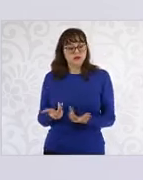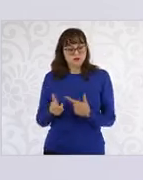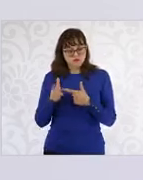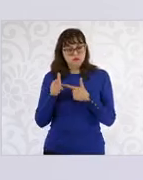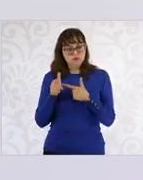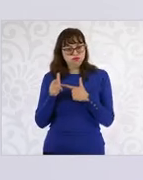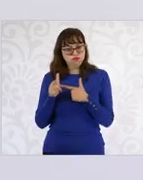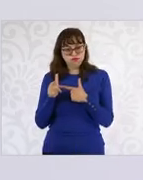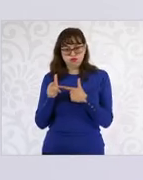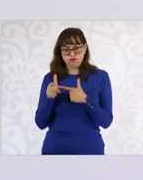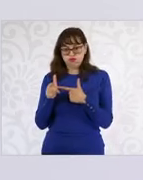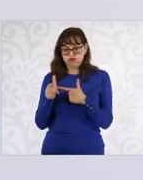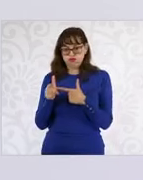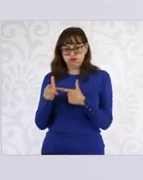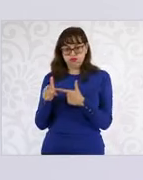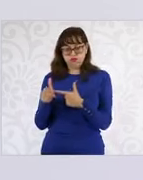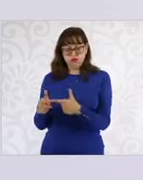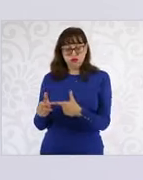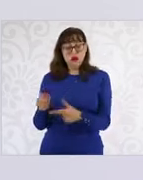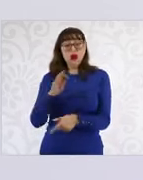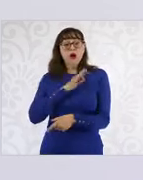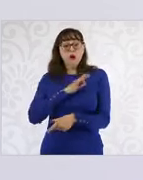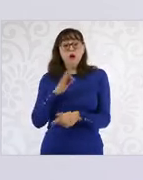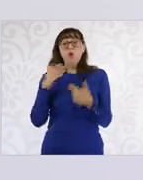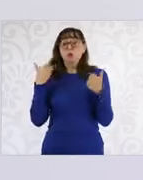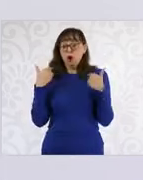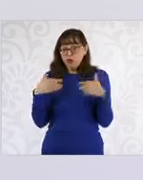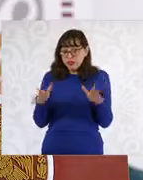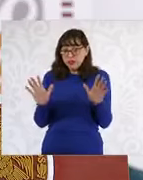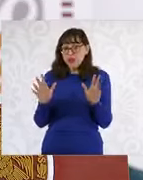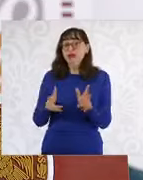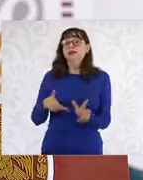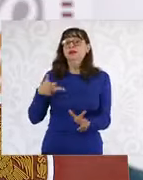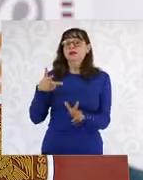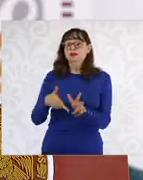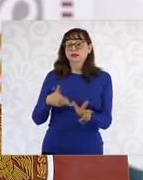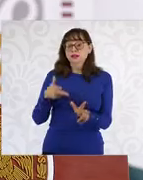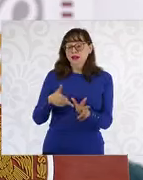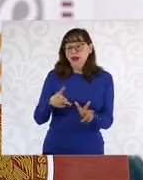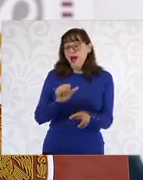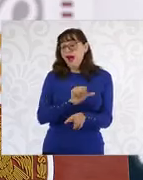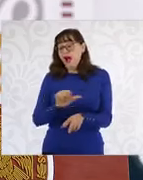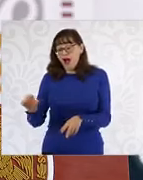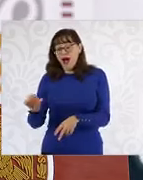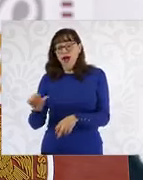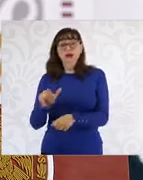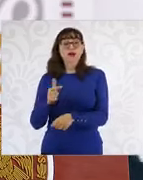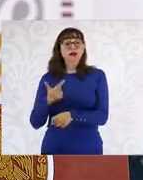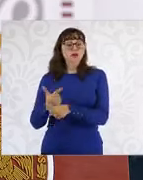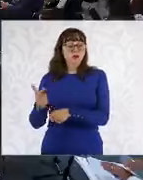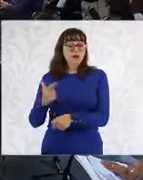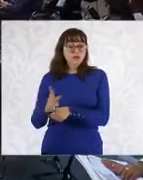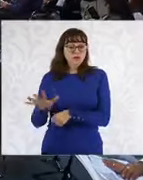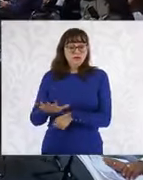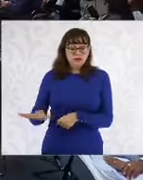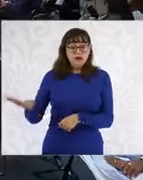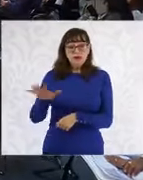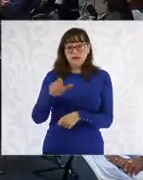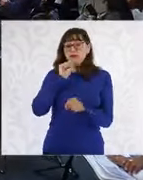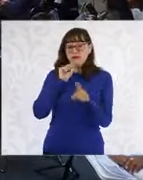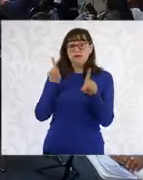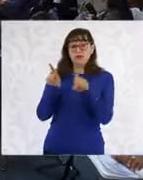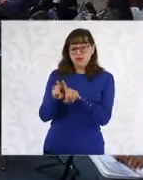el objetivo es que incluso pase a Guatemala como parte de un proyecto de desarrollo integral de la frontera